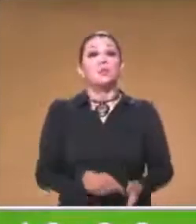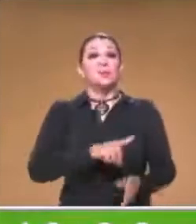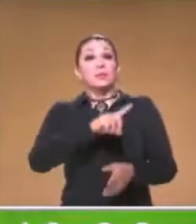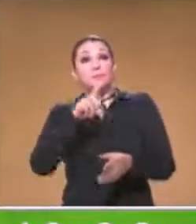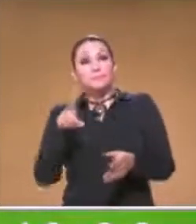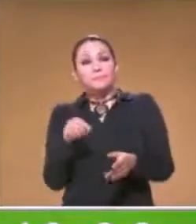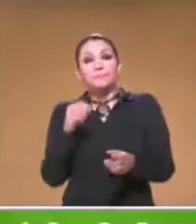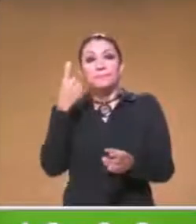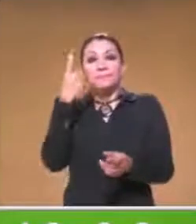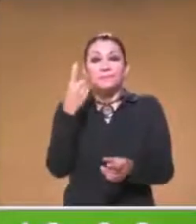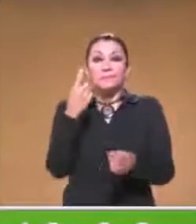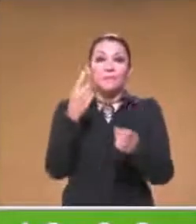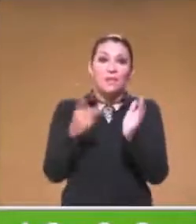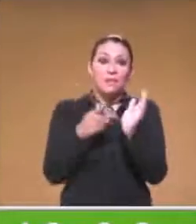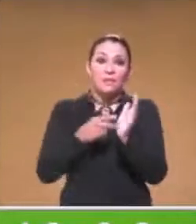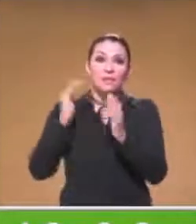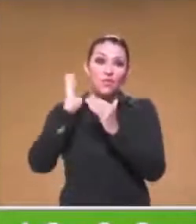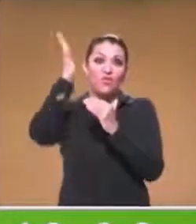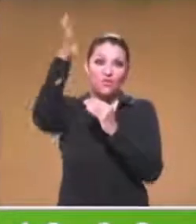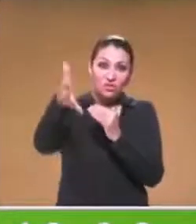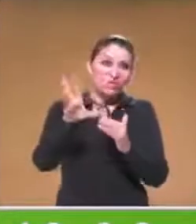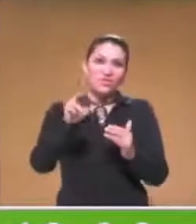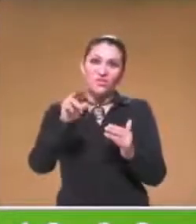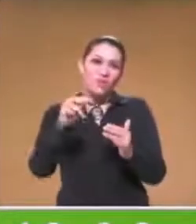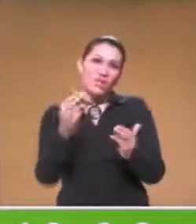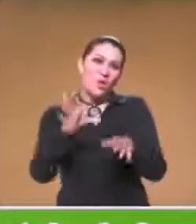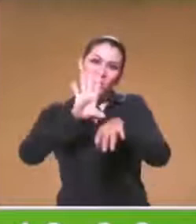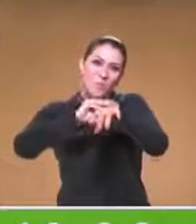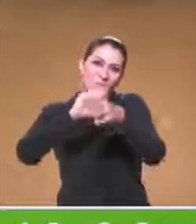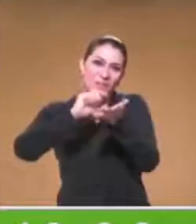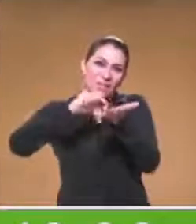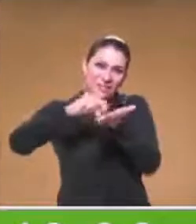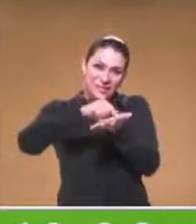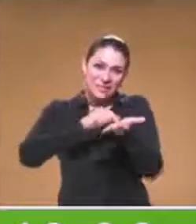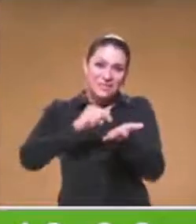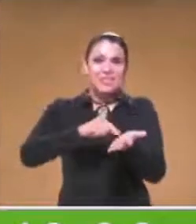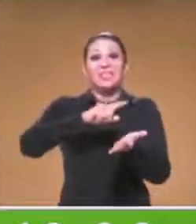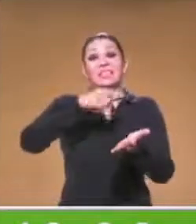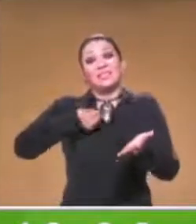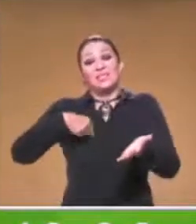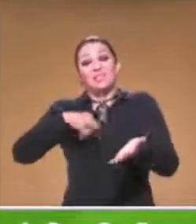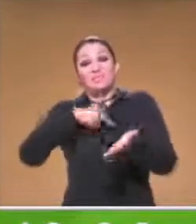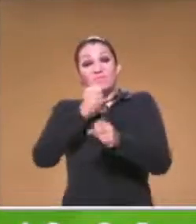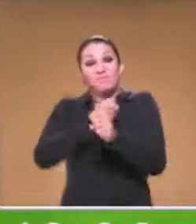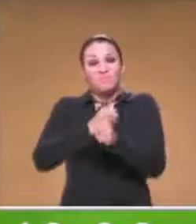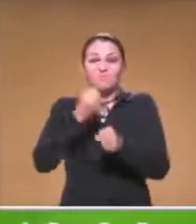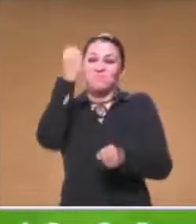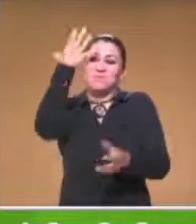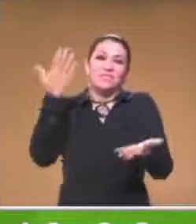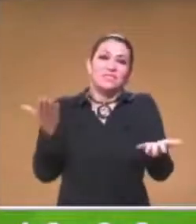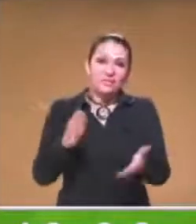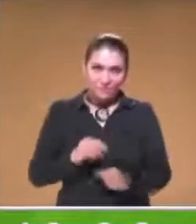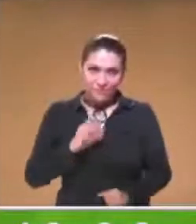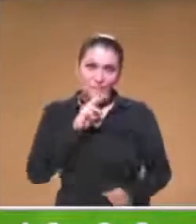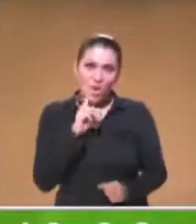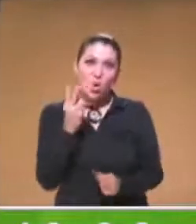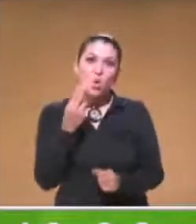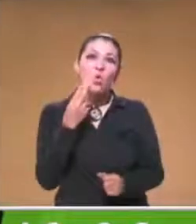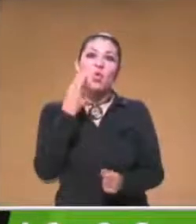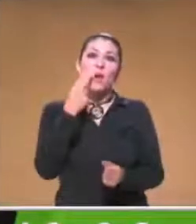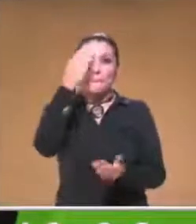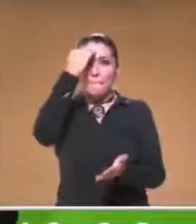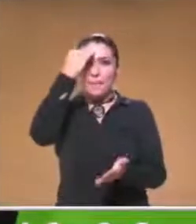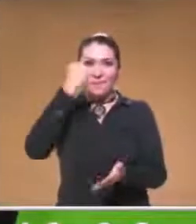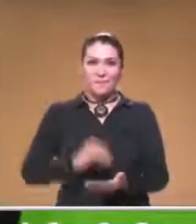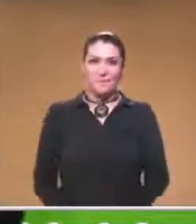algún momento en el cual no nos dejen usar la calculadora, y si nosotros no los practicamos, pues se nos van olvidando. Muy bien, ¿cuál es el aprendizaje del